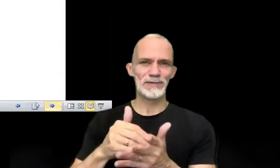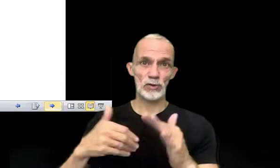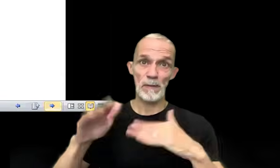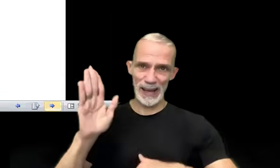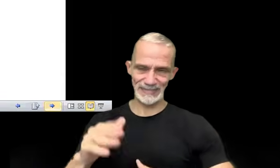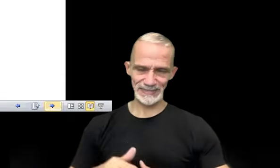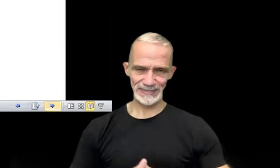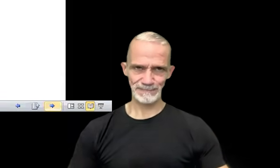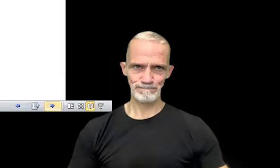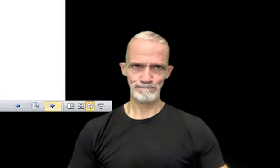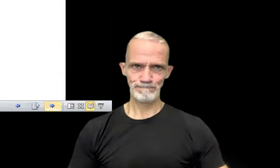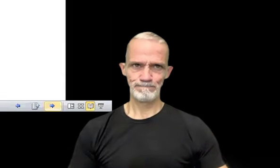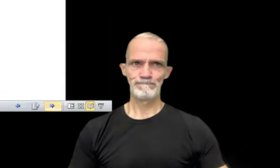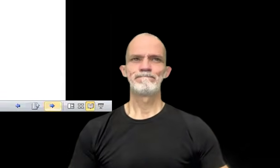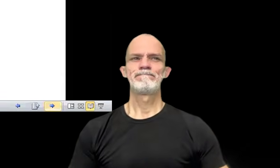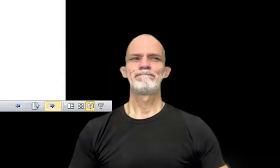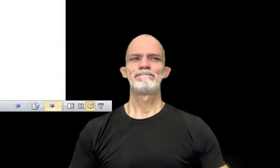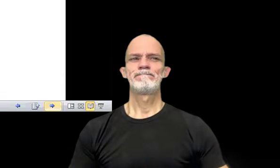millones.